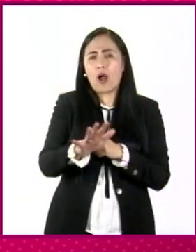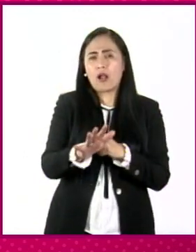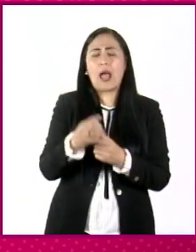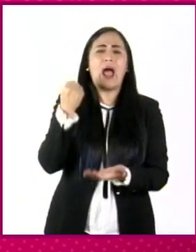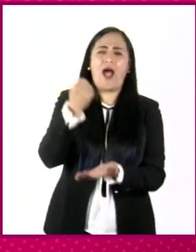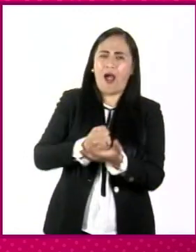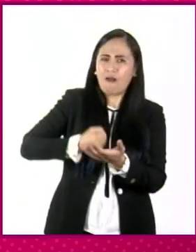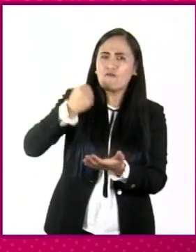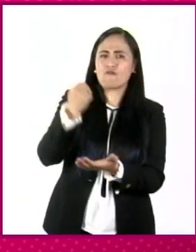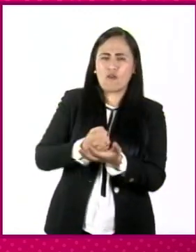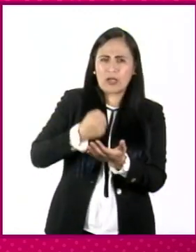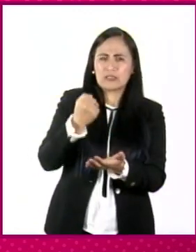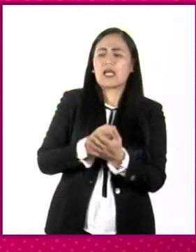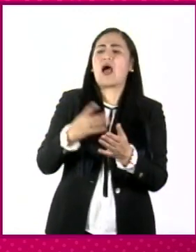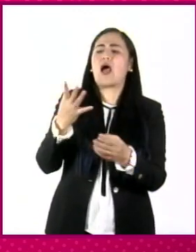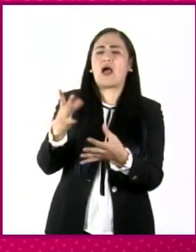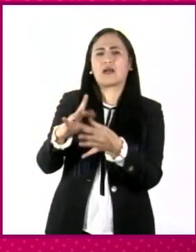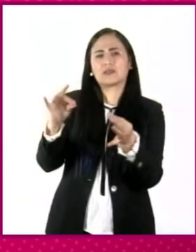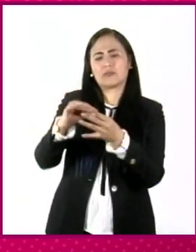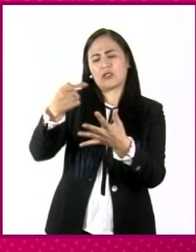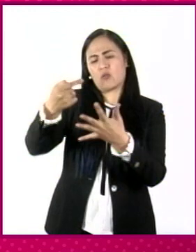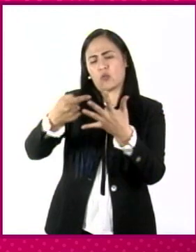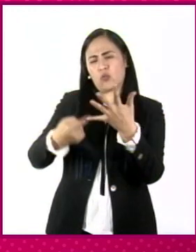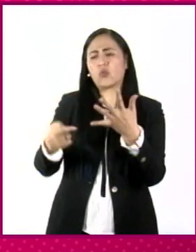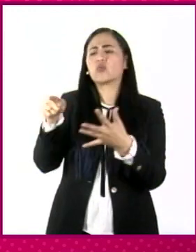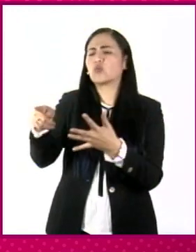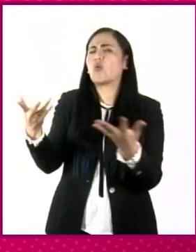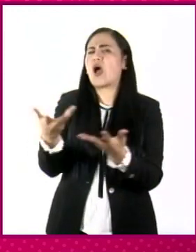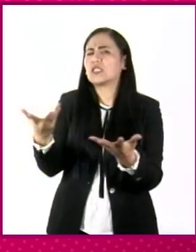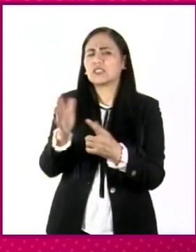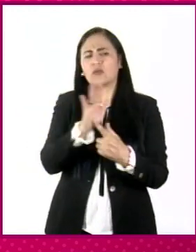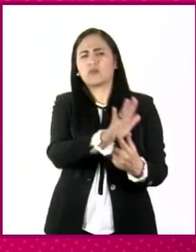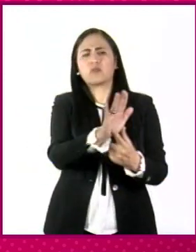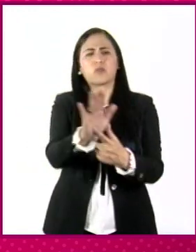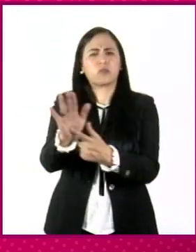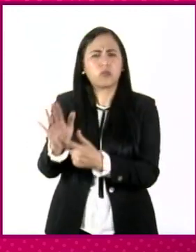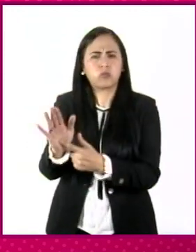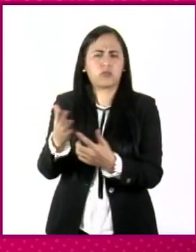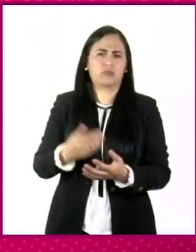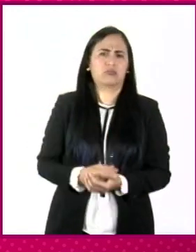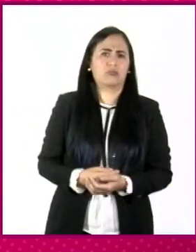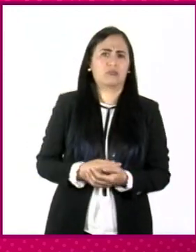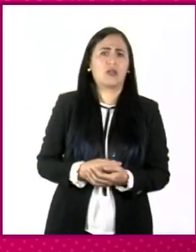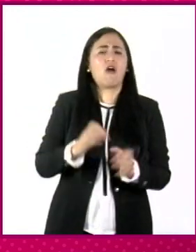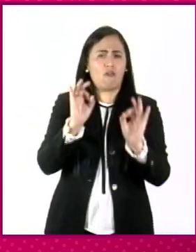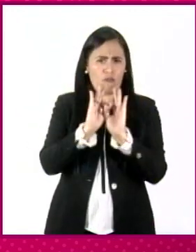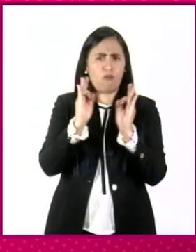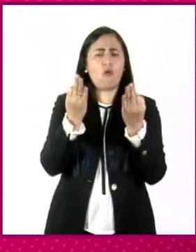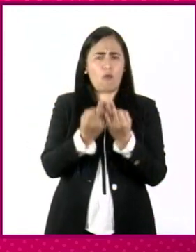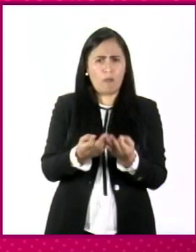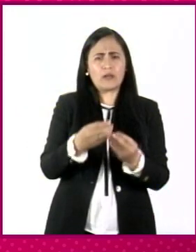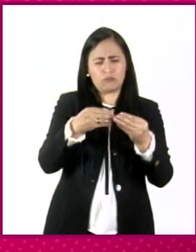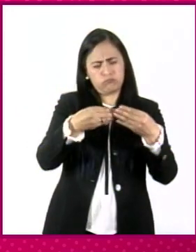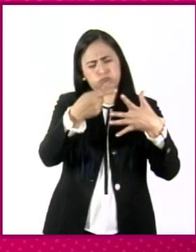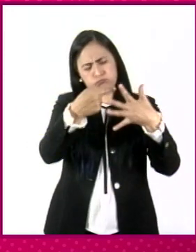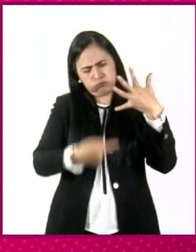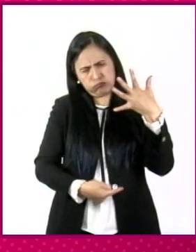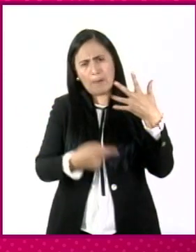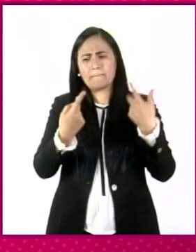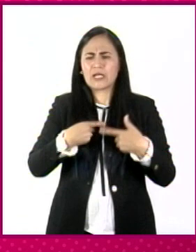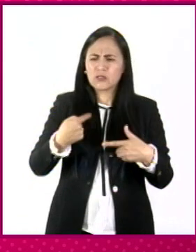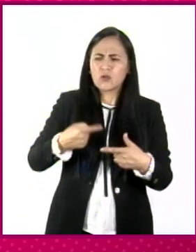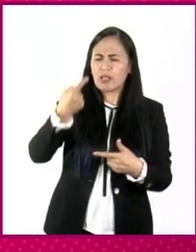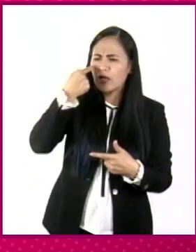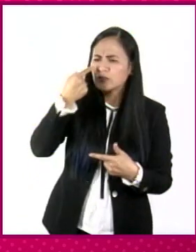exigir la rendición de cuentas a nuestros gobernantes, pero en realidad pues hay múltiples formas en las que la ciudadanía se puede involucrar para